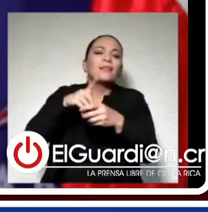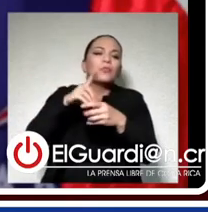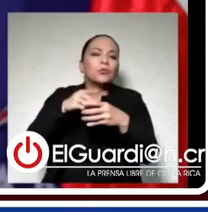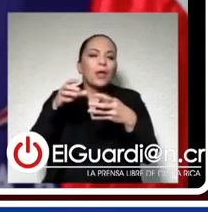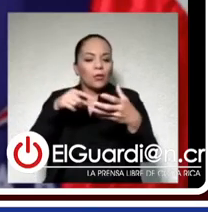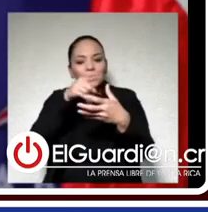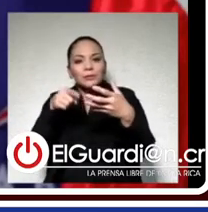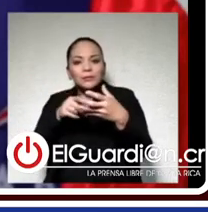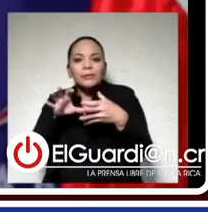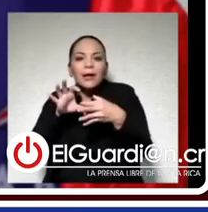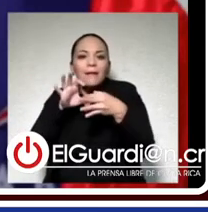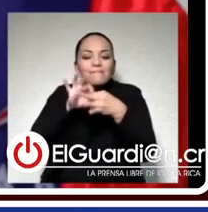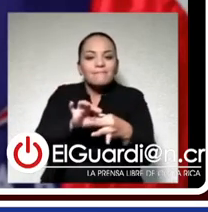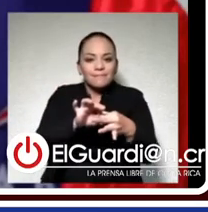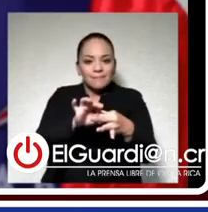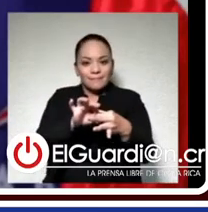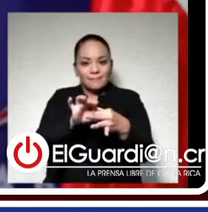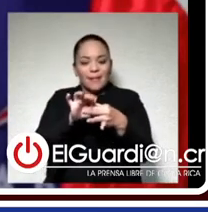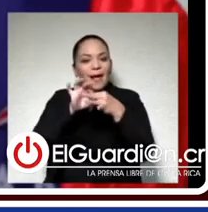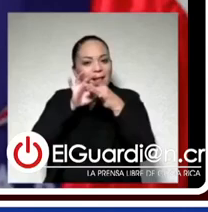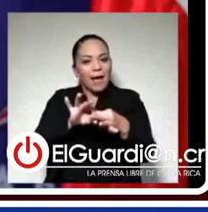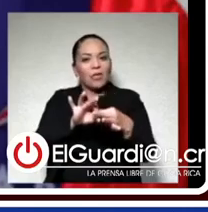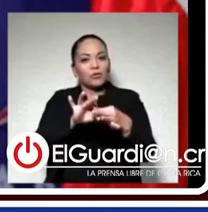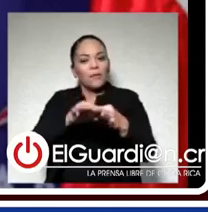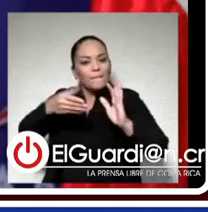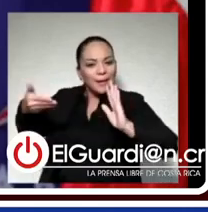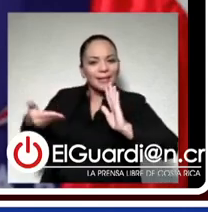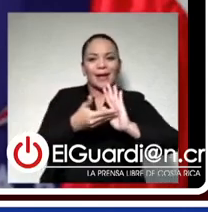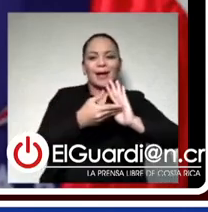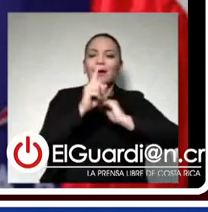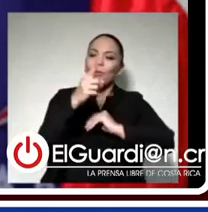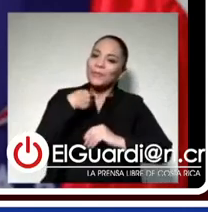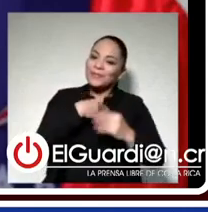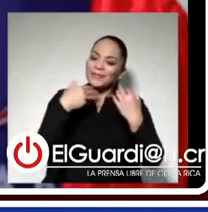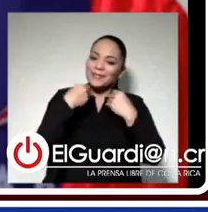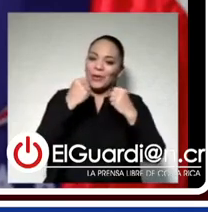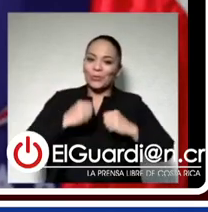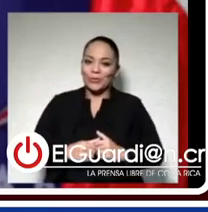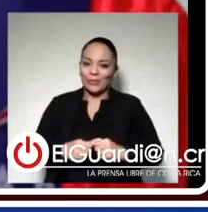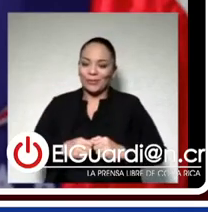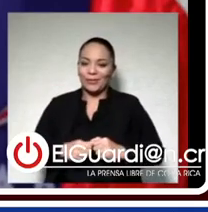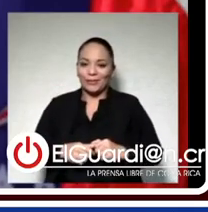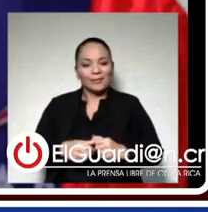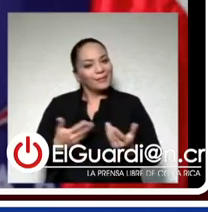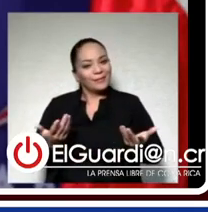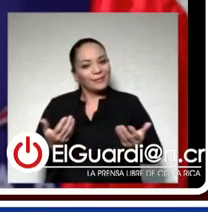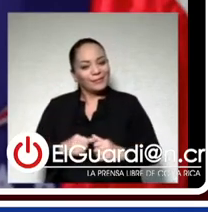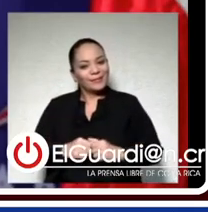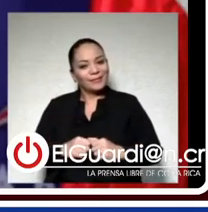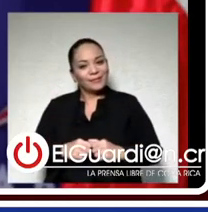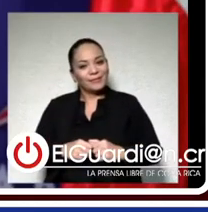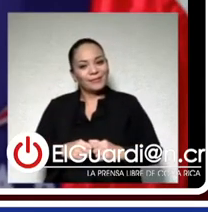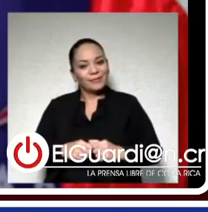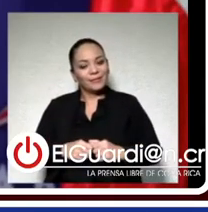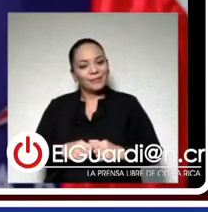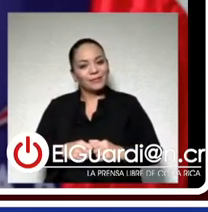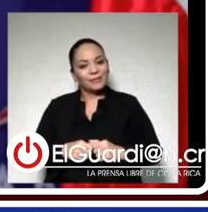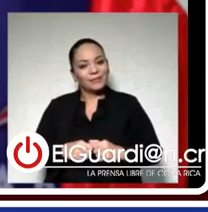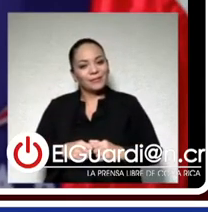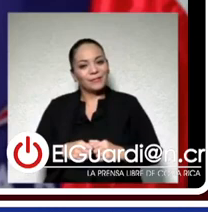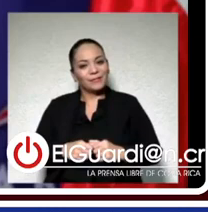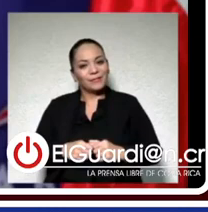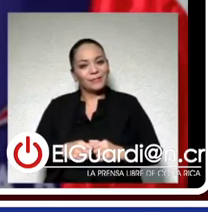aliar, se iban a meter en la misma cama para atacar a una ministra de salud y darle pelota a este